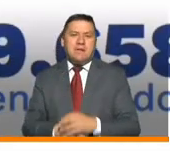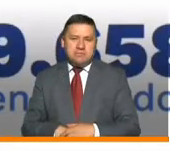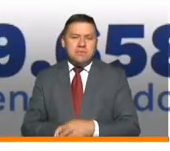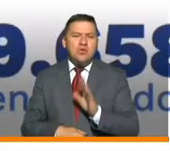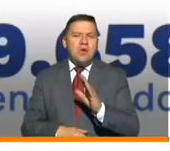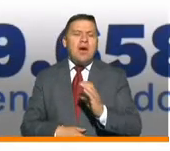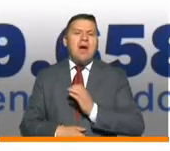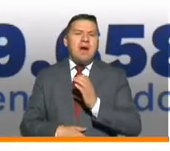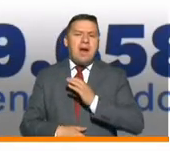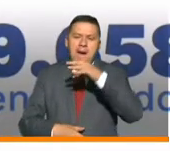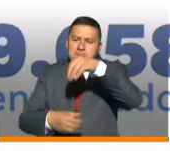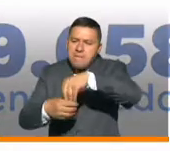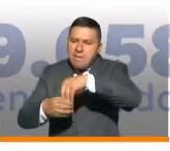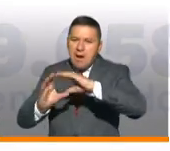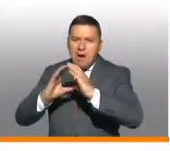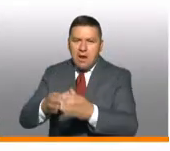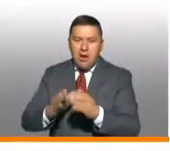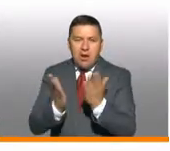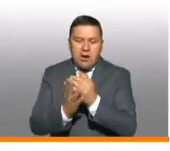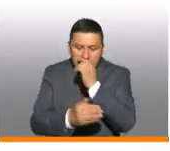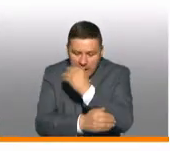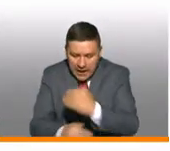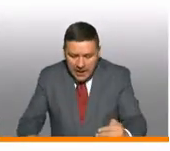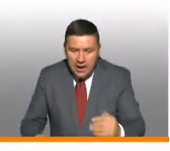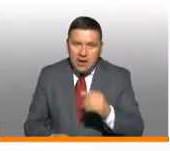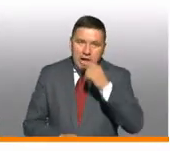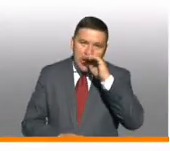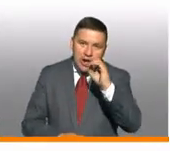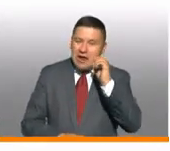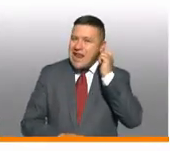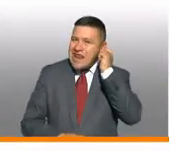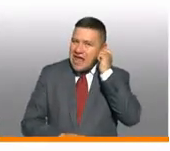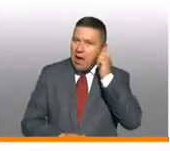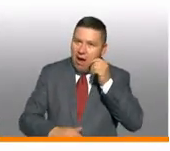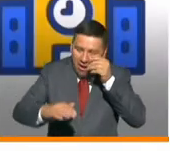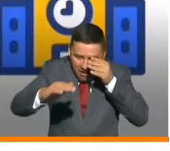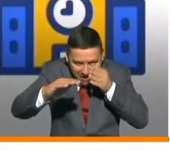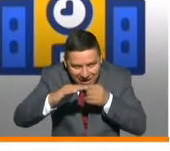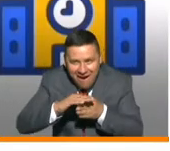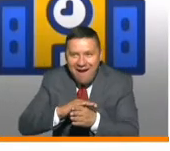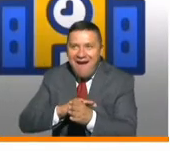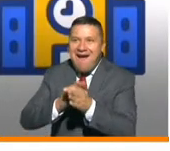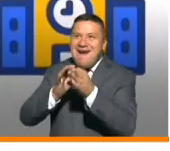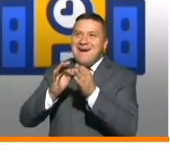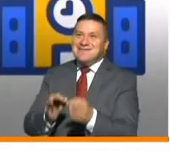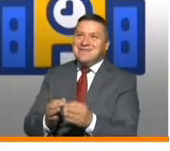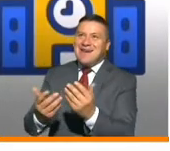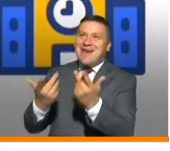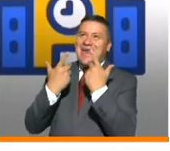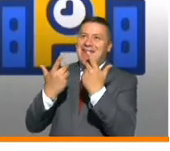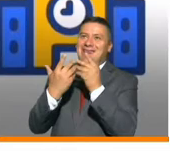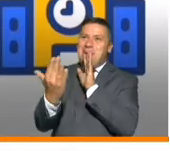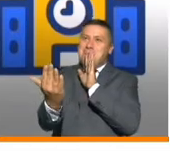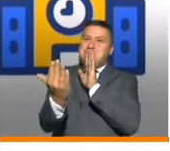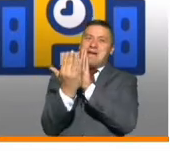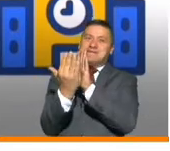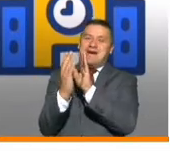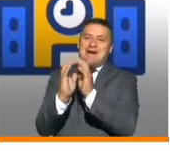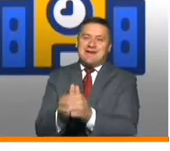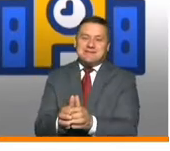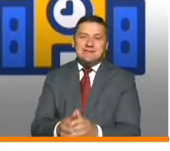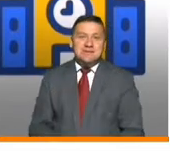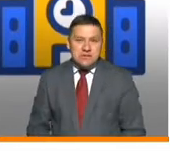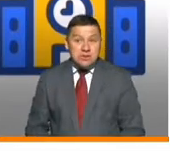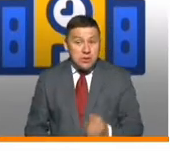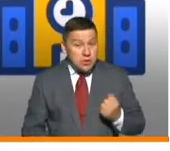las características necesarias para que niñas, niños y jóvenes retornen de manera segura a la educación presencial.